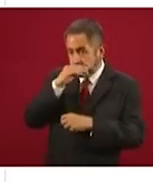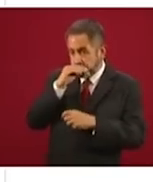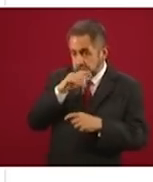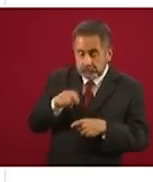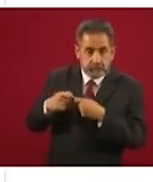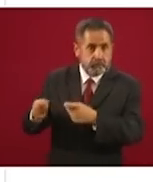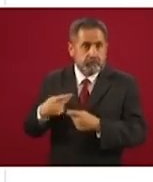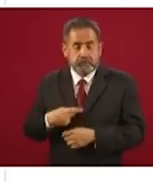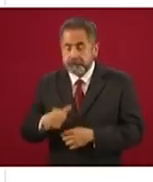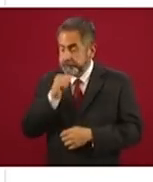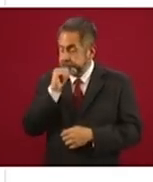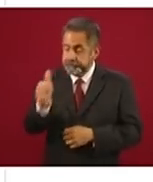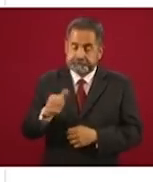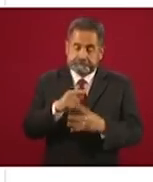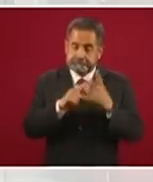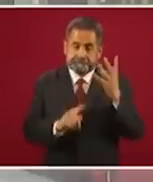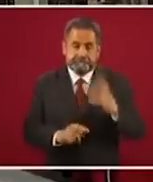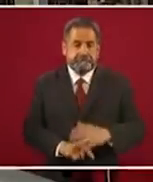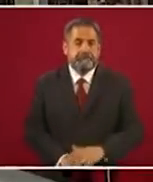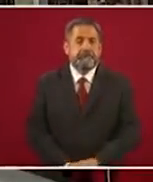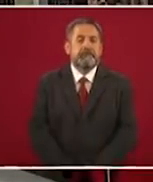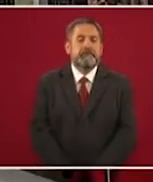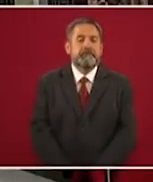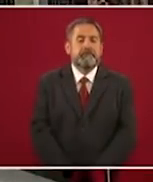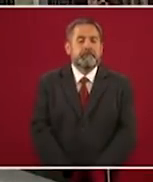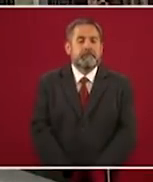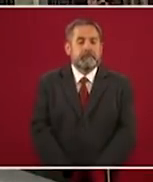su población. Gracias.